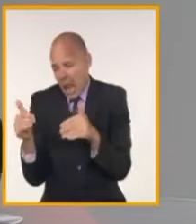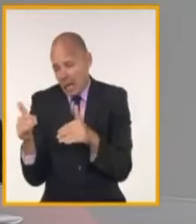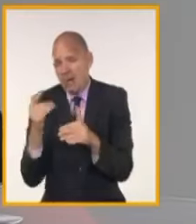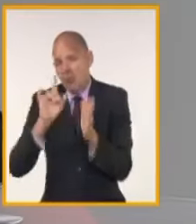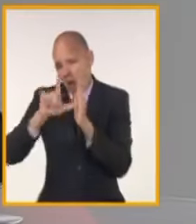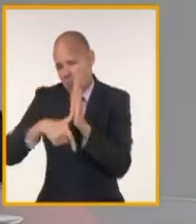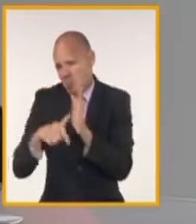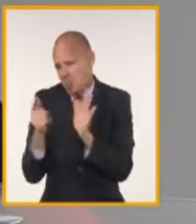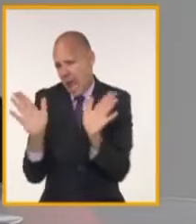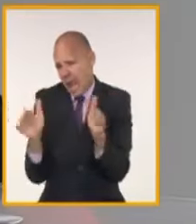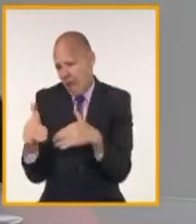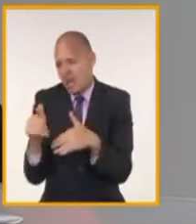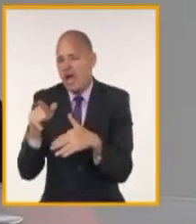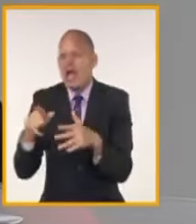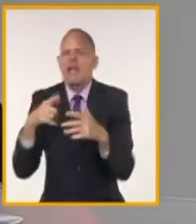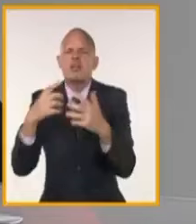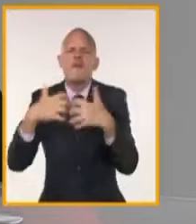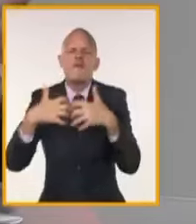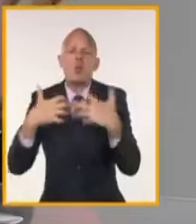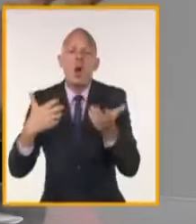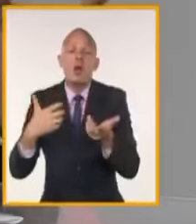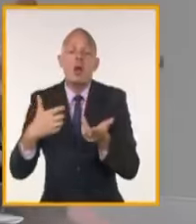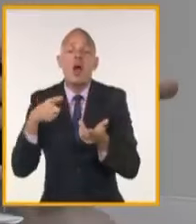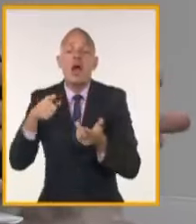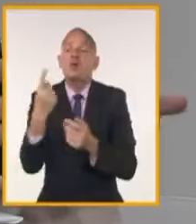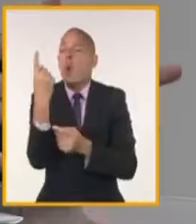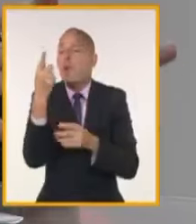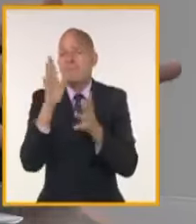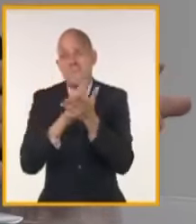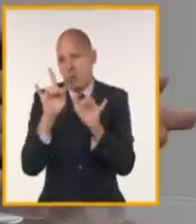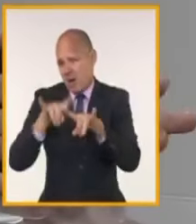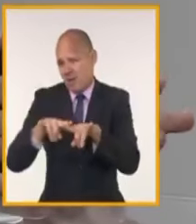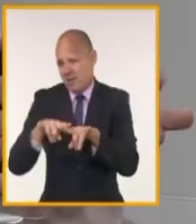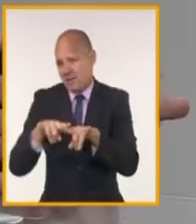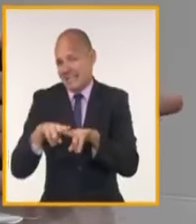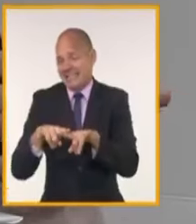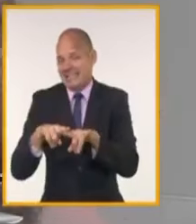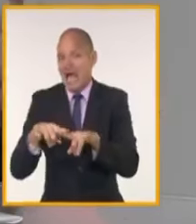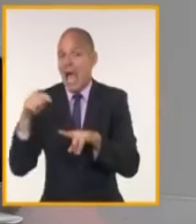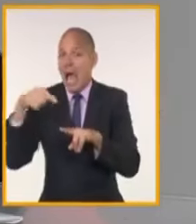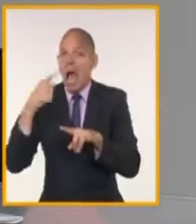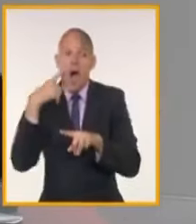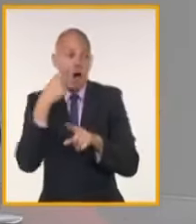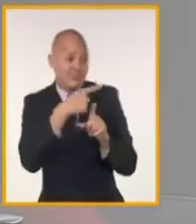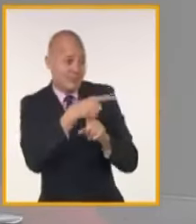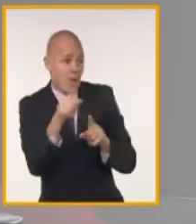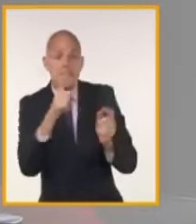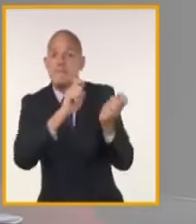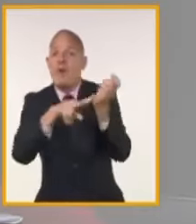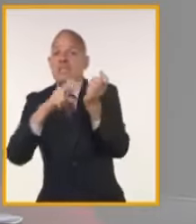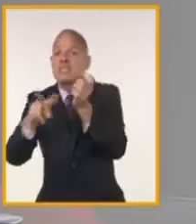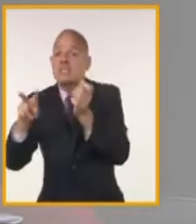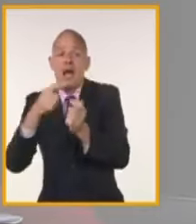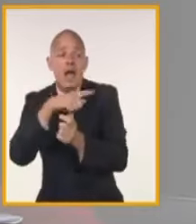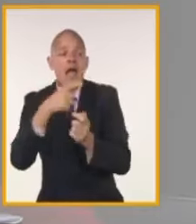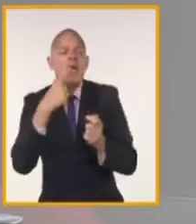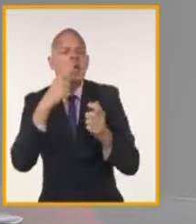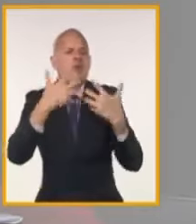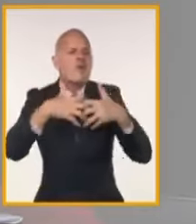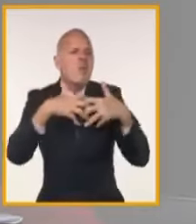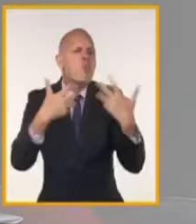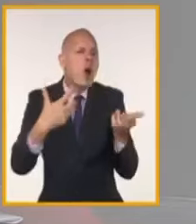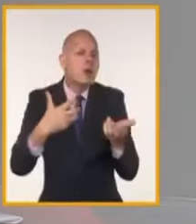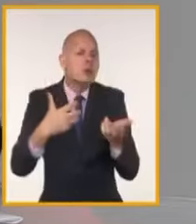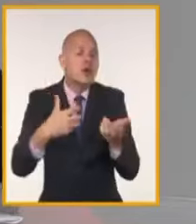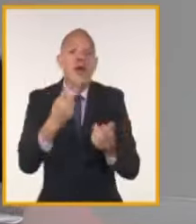un meaga y nosotros ahora Estamos creando todas las condiciones previas de construcción para que en un plazo de tres o cu meses